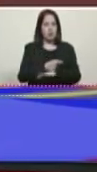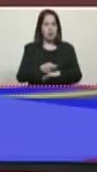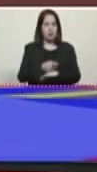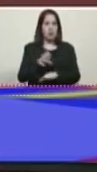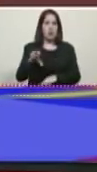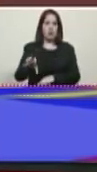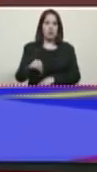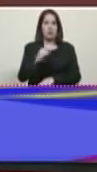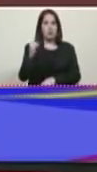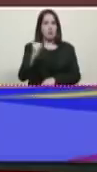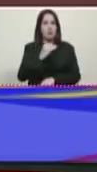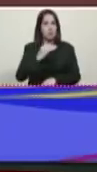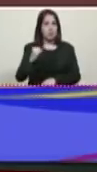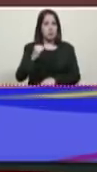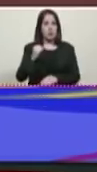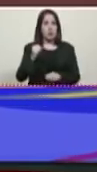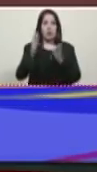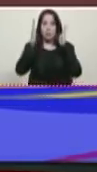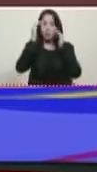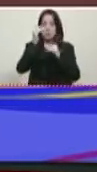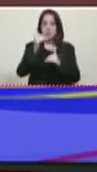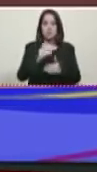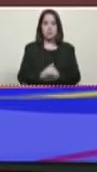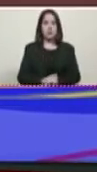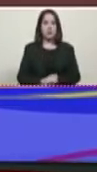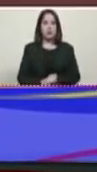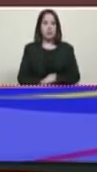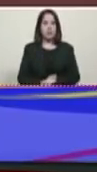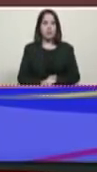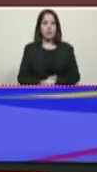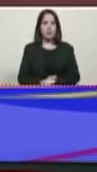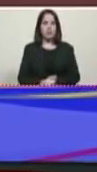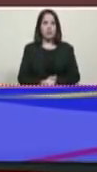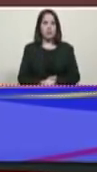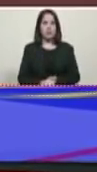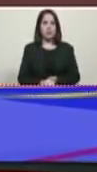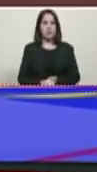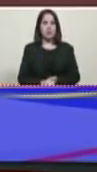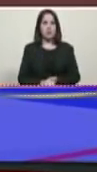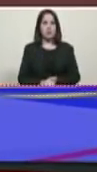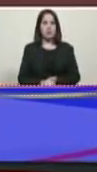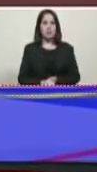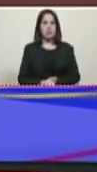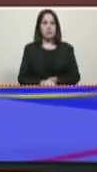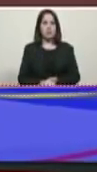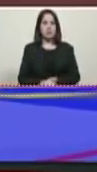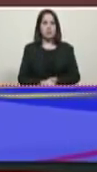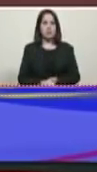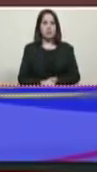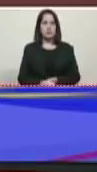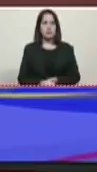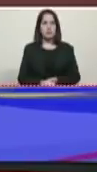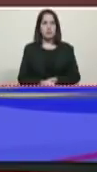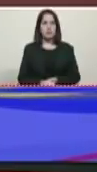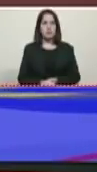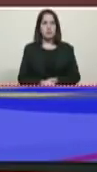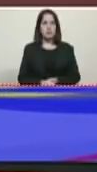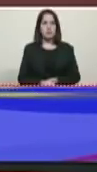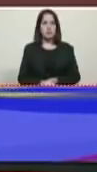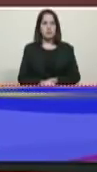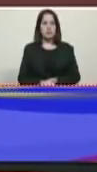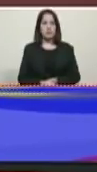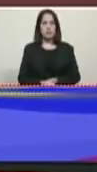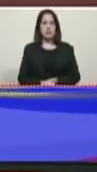sólido danos una orientación de cómo te ubicás con la experiencia como gobernante fuiste alcalde ocho